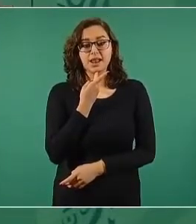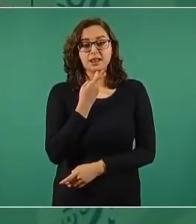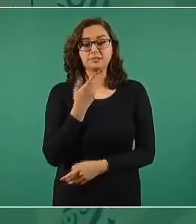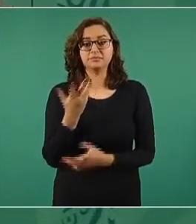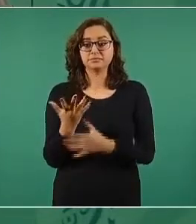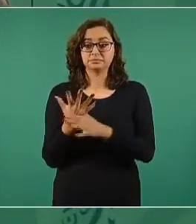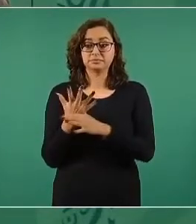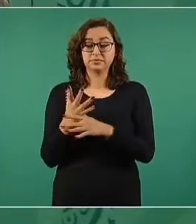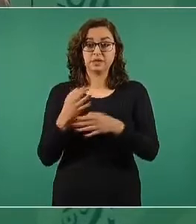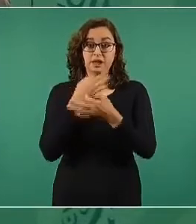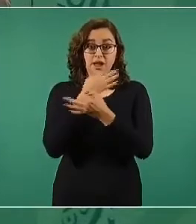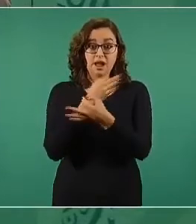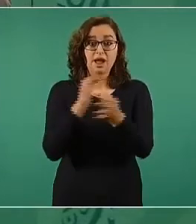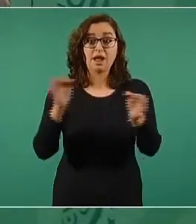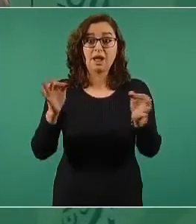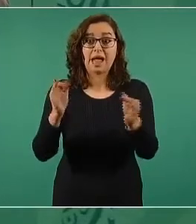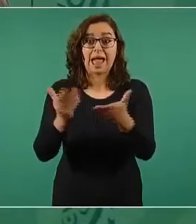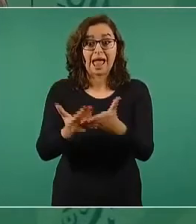consulta